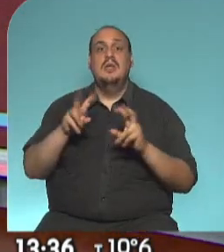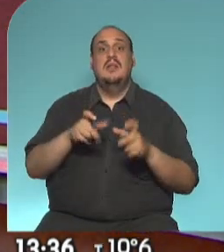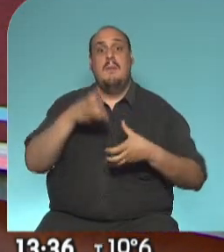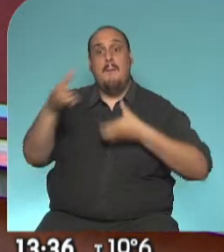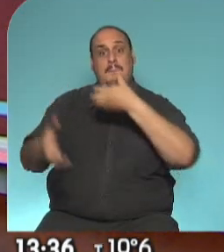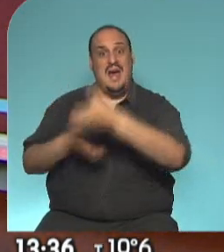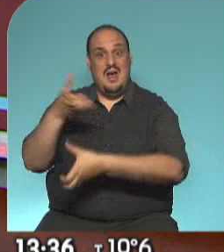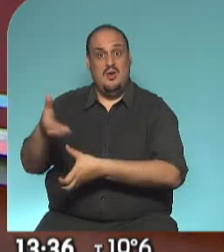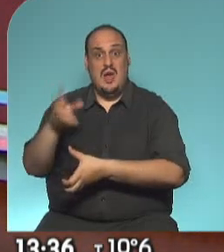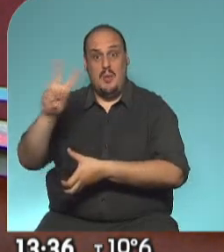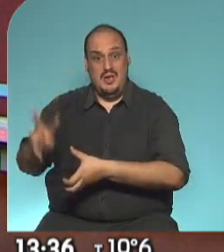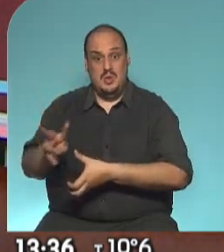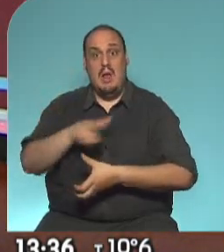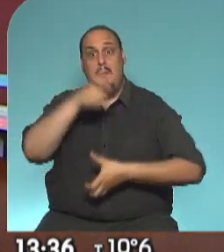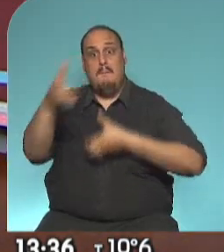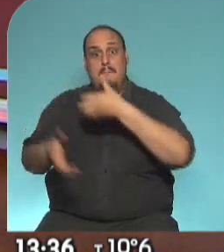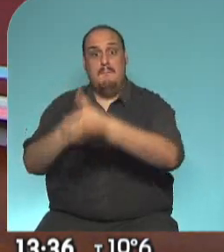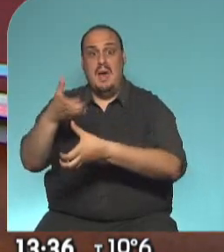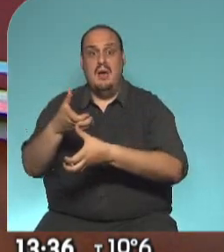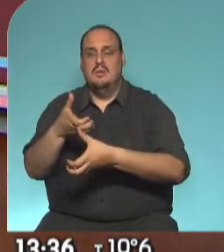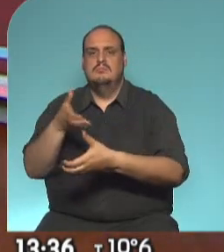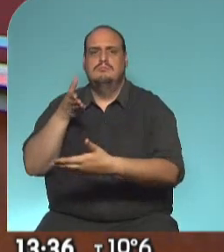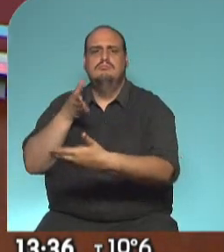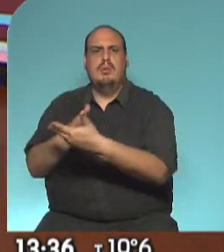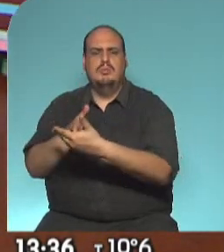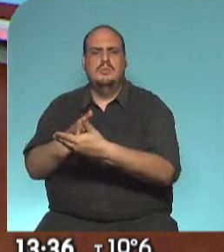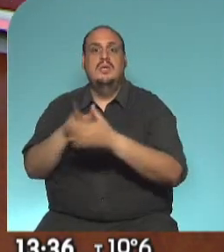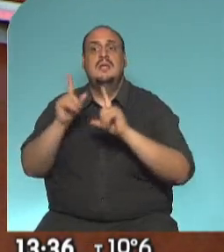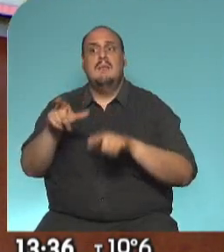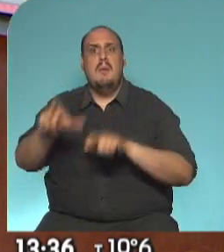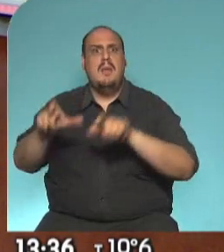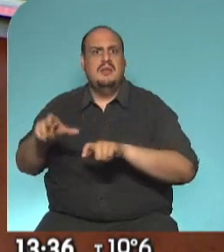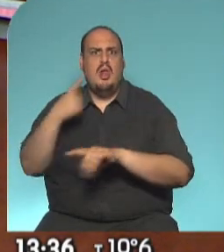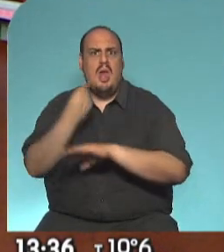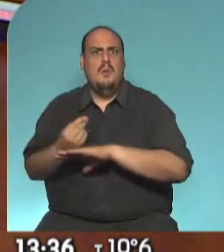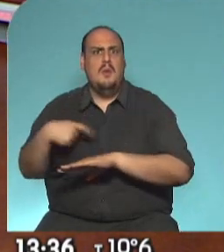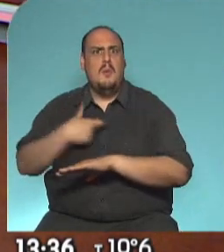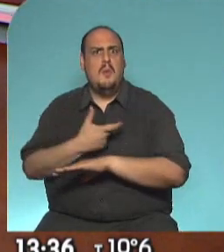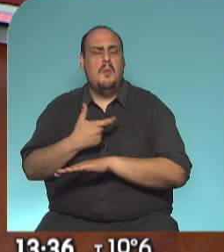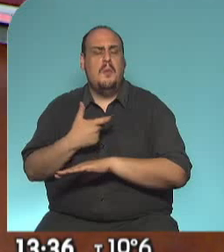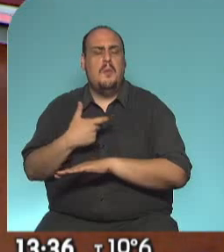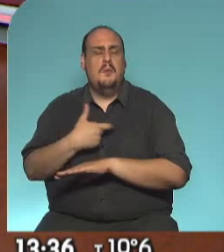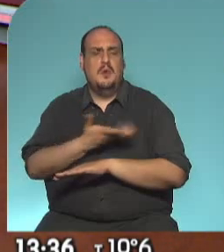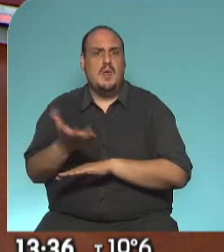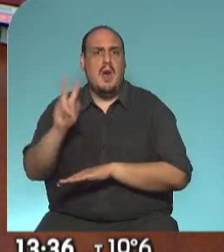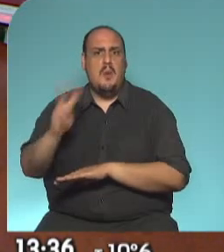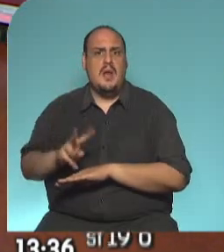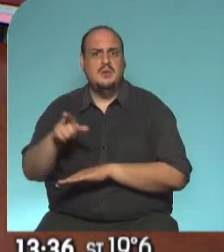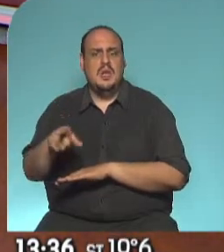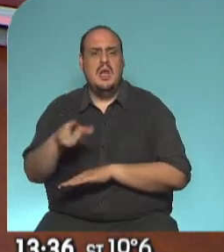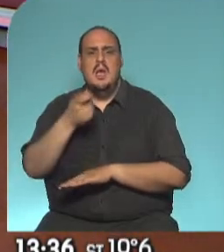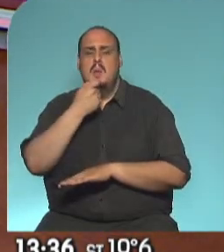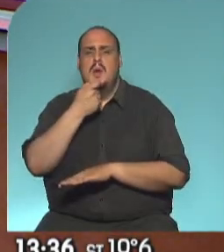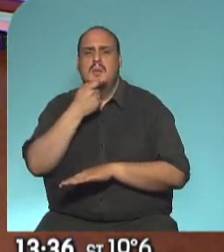le impidieron a Venezuela y fundamentalmente, más que a su gobierno, a la población de Venezuela, le impidieron el acceso, por ejemplo,